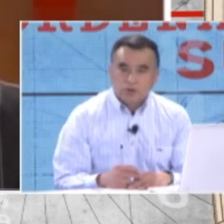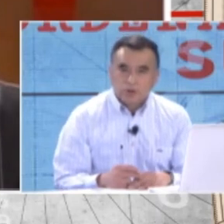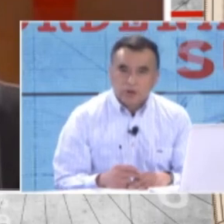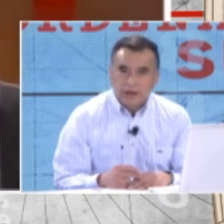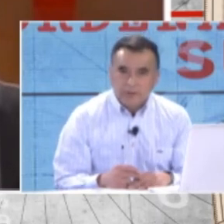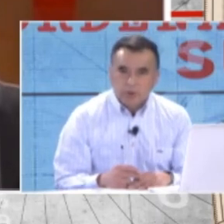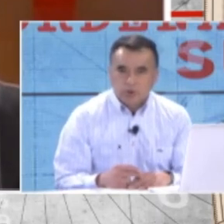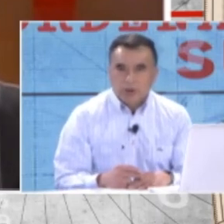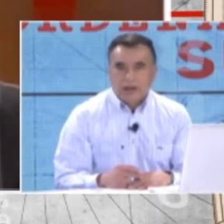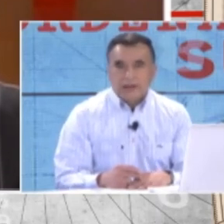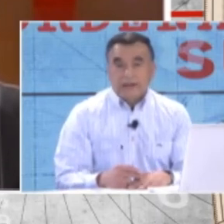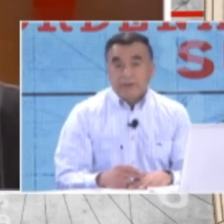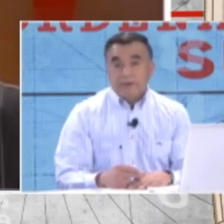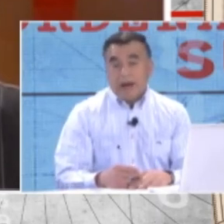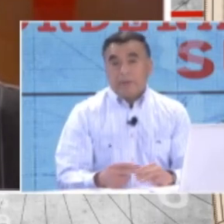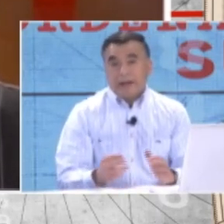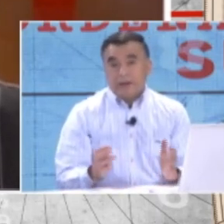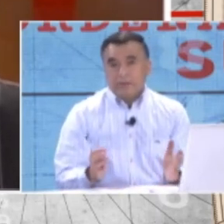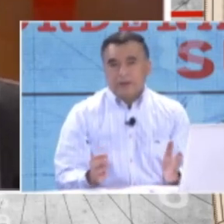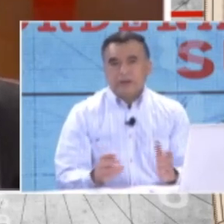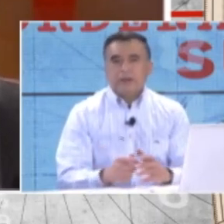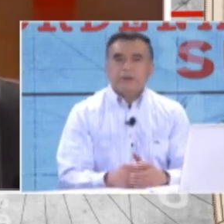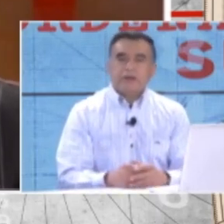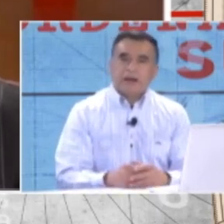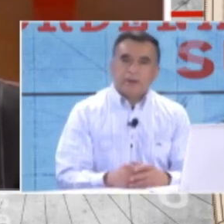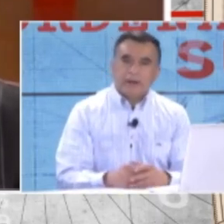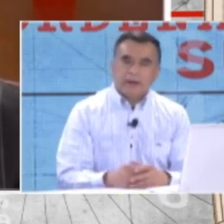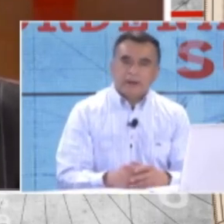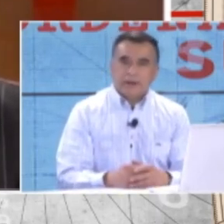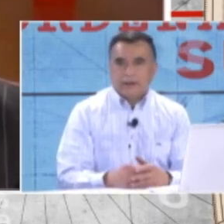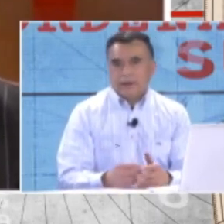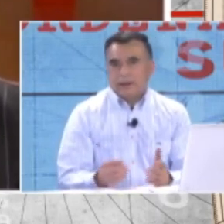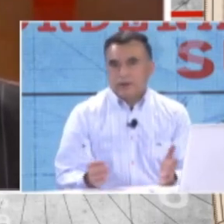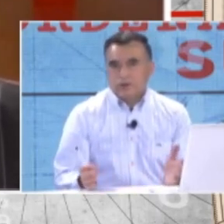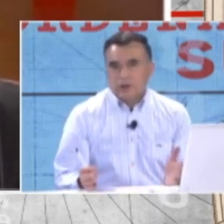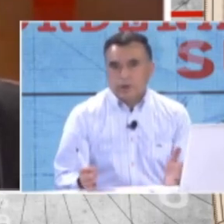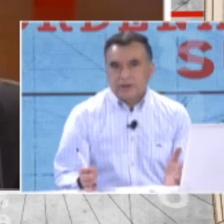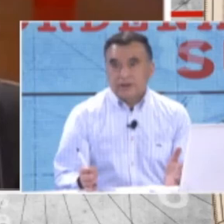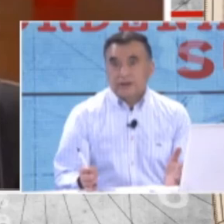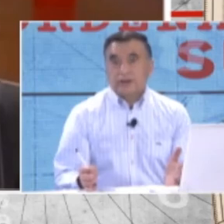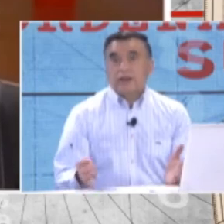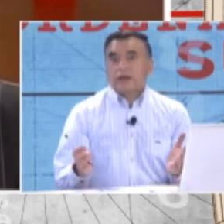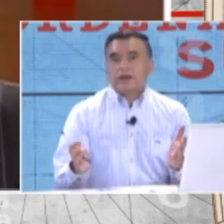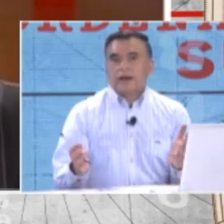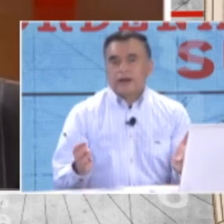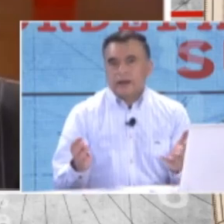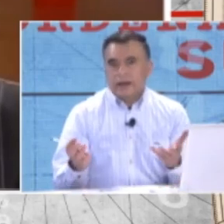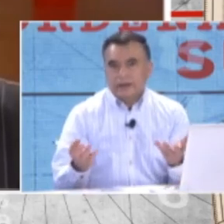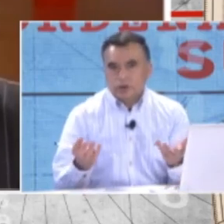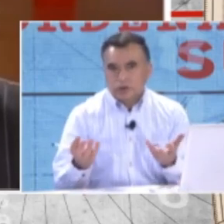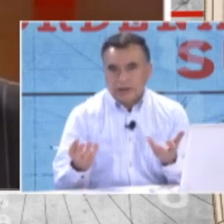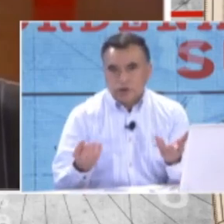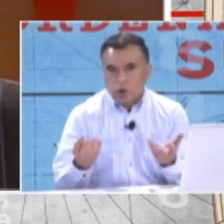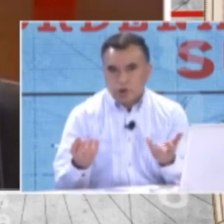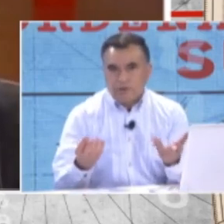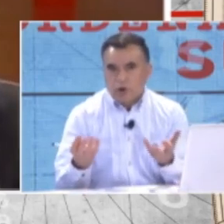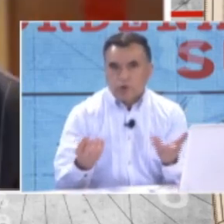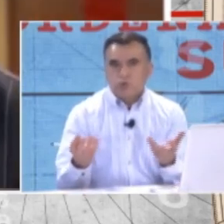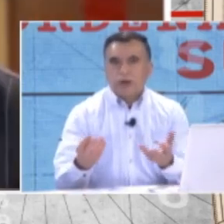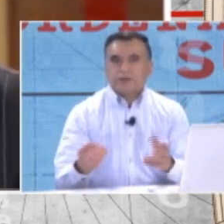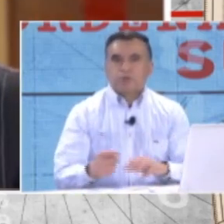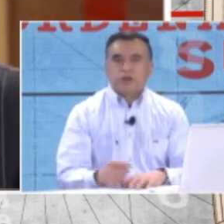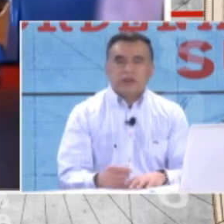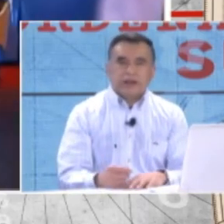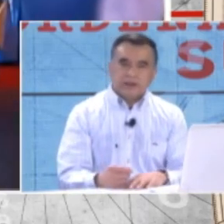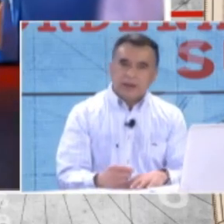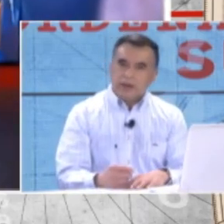elección, diríamos, aparentemente inevitable, las consecuencias de tener a estas dos